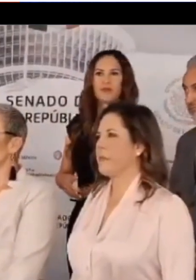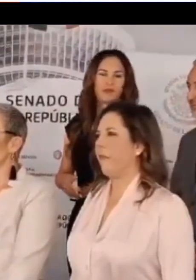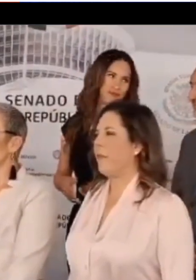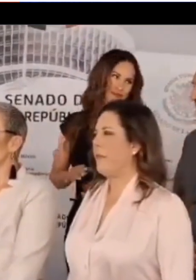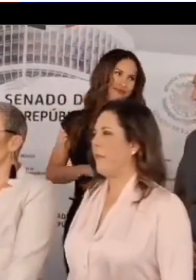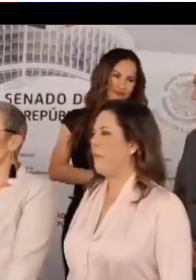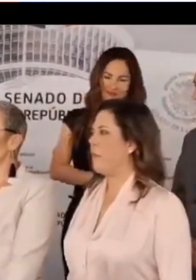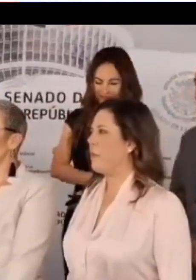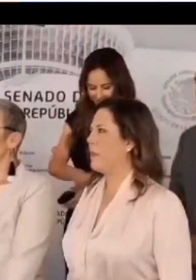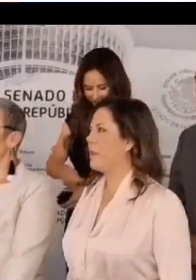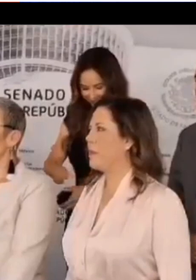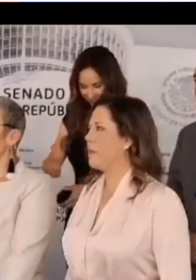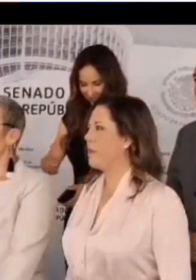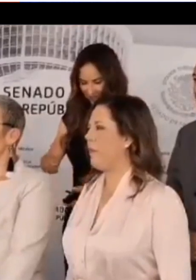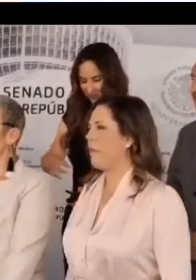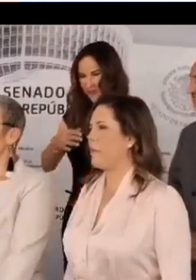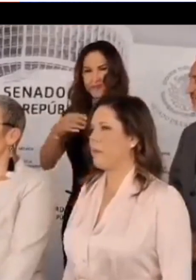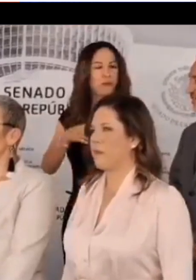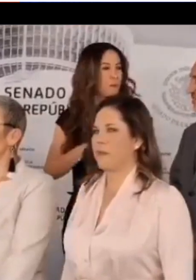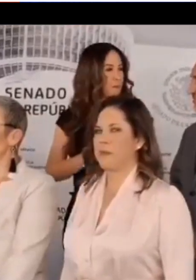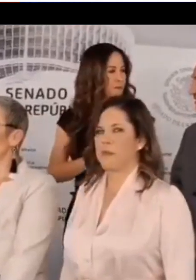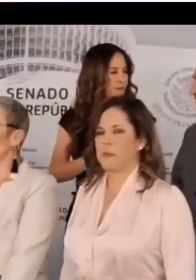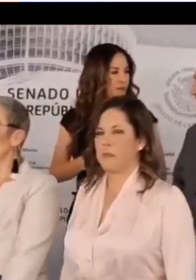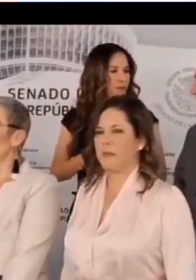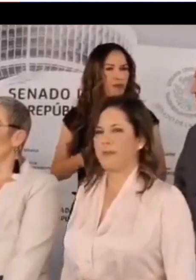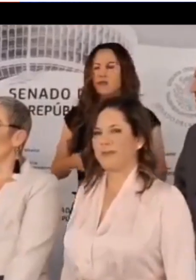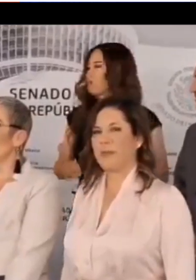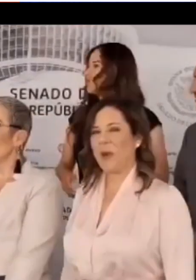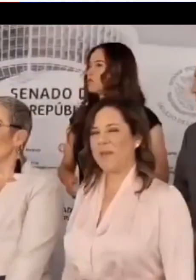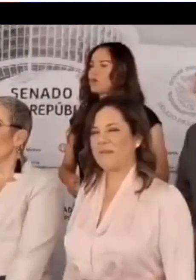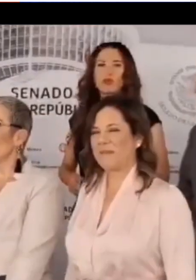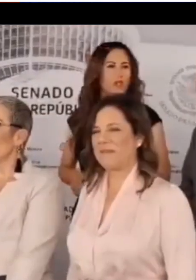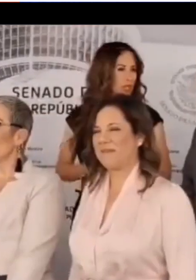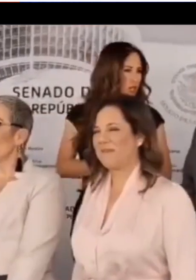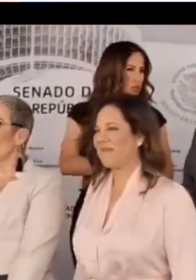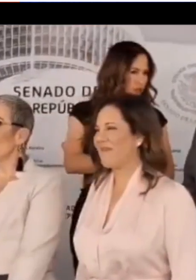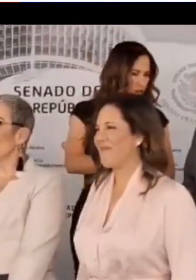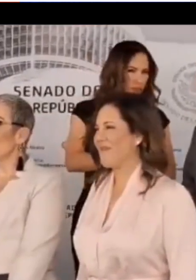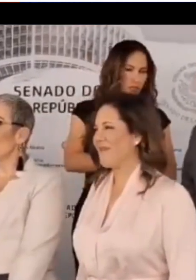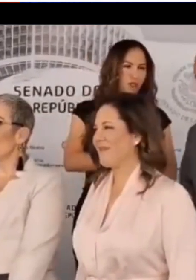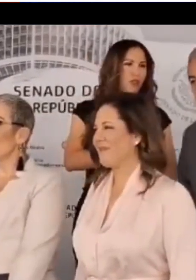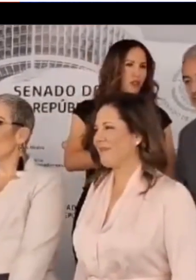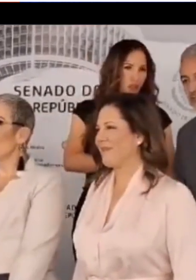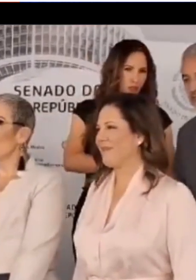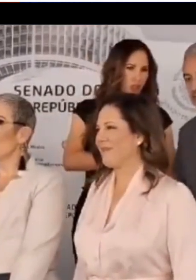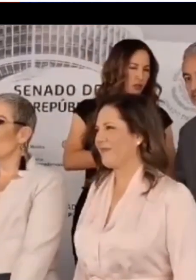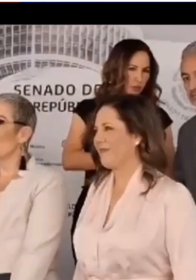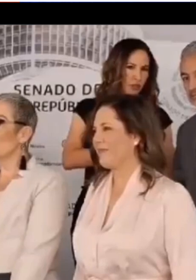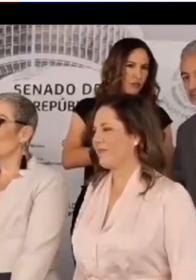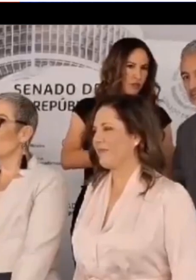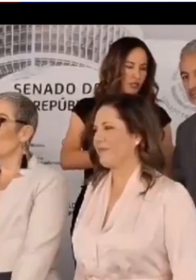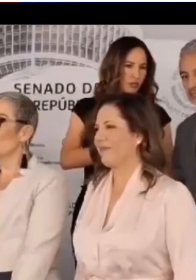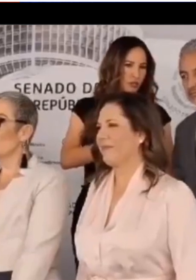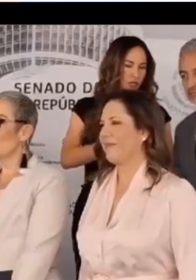o comisión para que no le siga haciendo daño a México. Nuestro